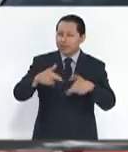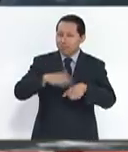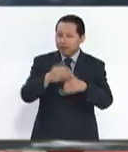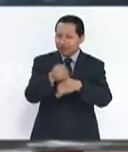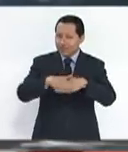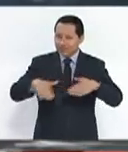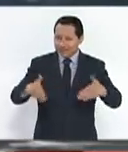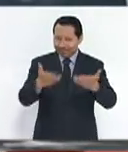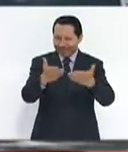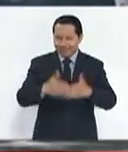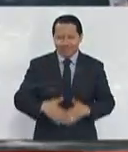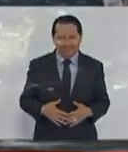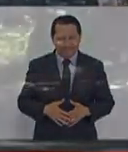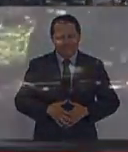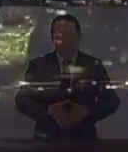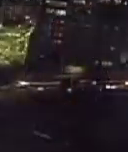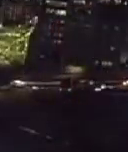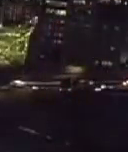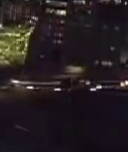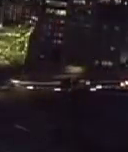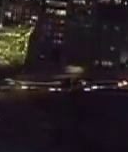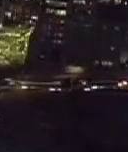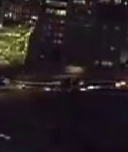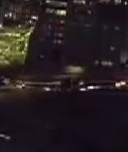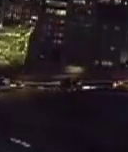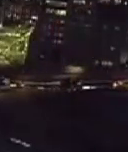más información electoral.